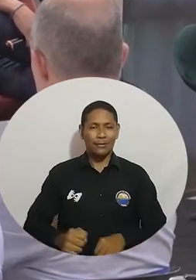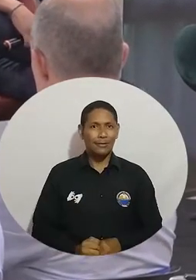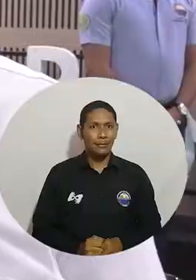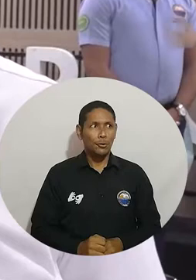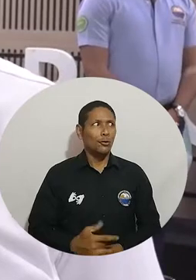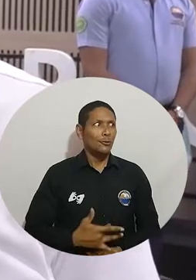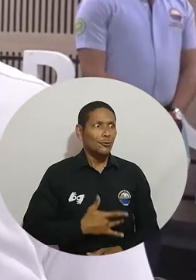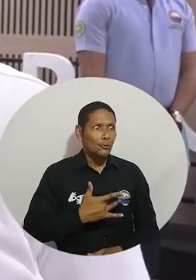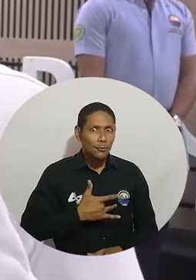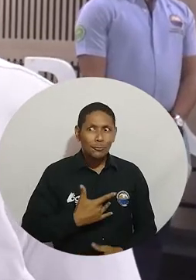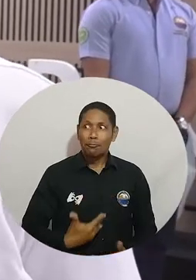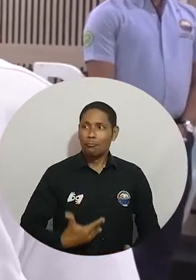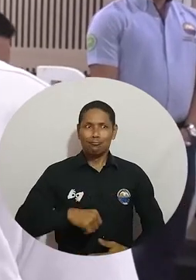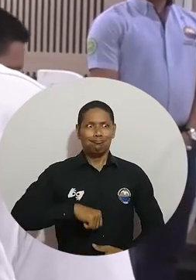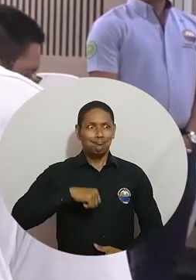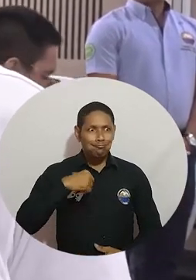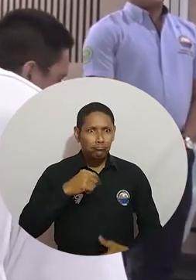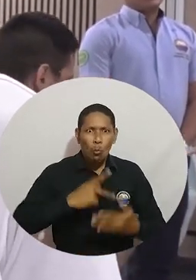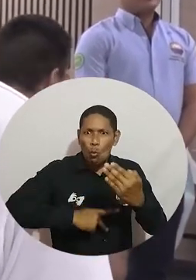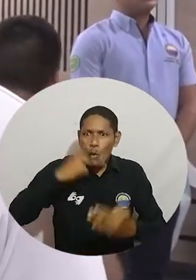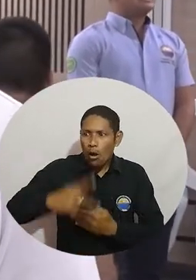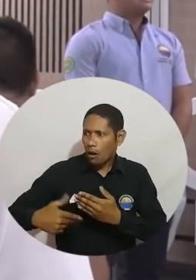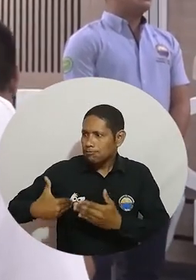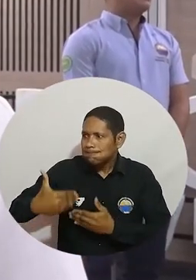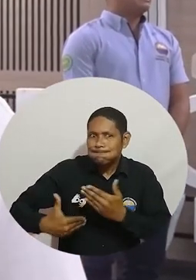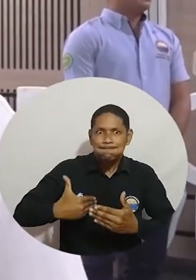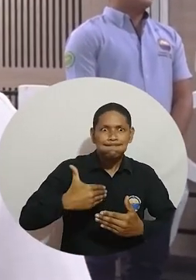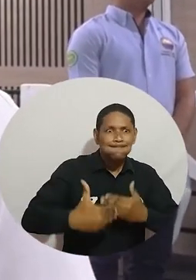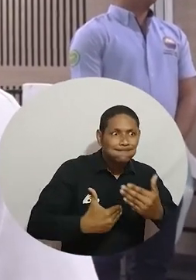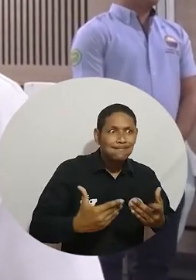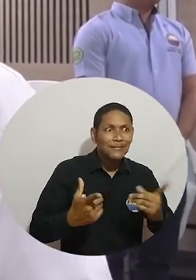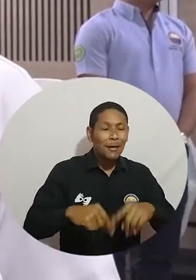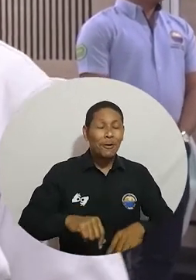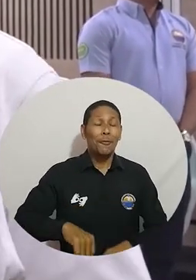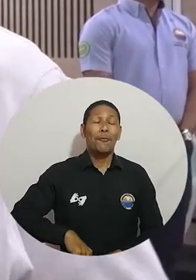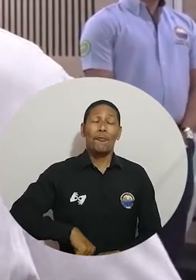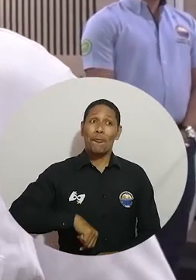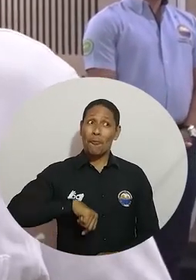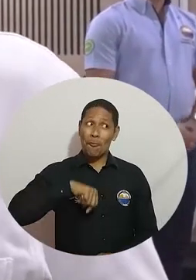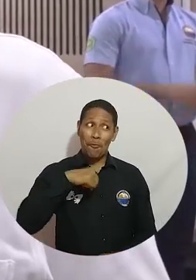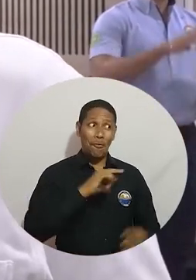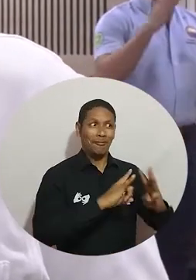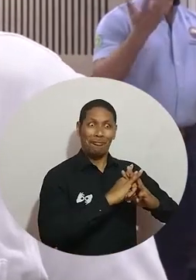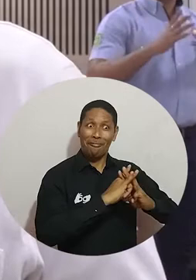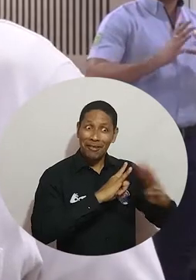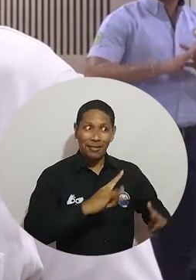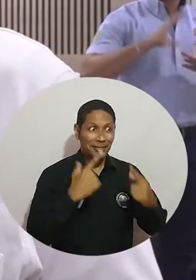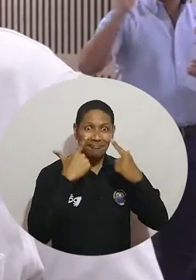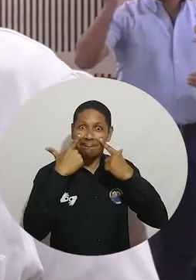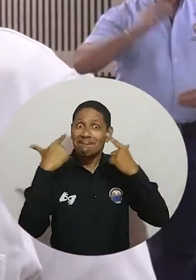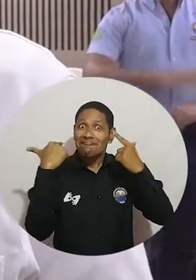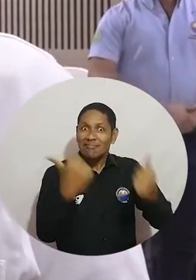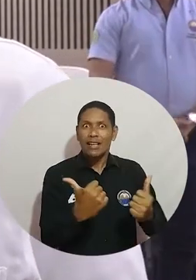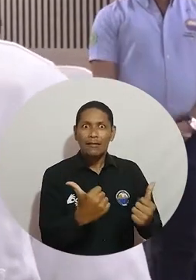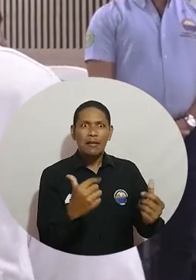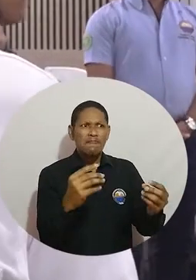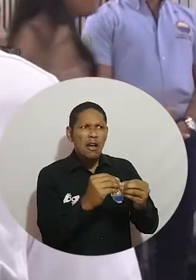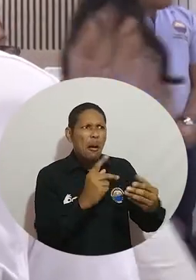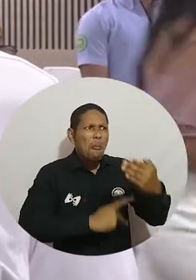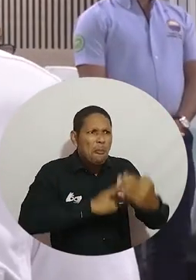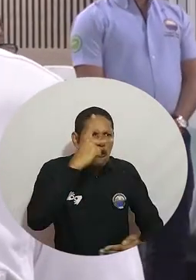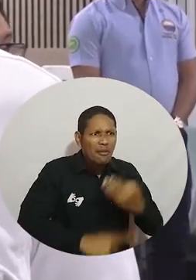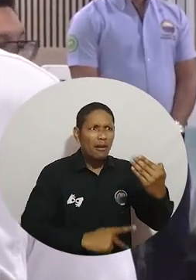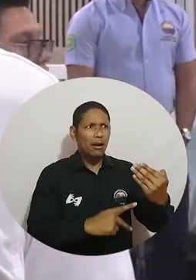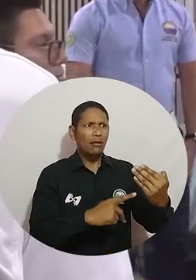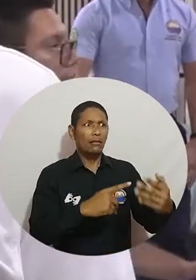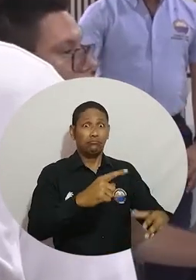de saber y conocer esos proyectos que están en desarrollo y además orgulloso de la misma Universidad del Magdalena, que me parece genial